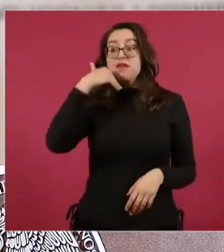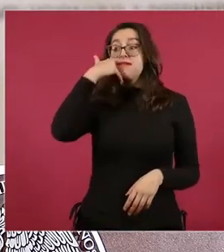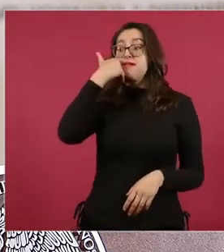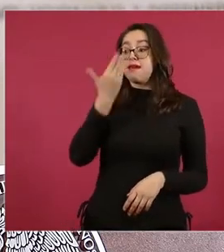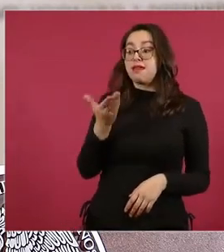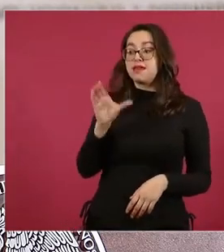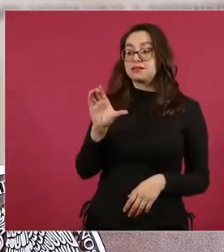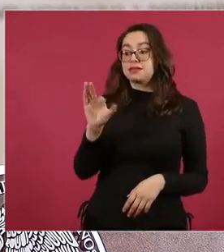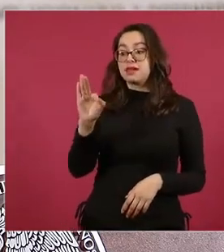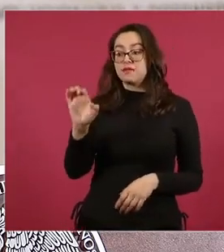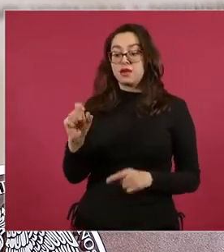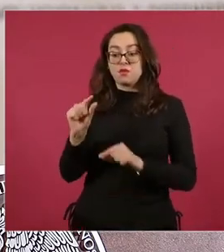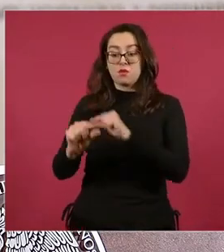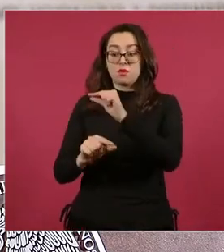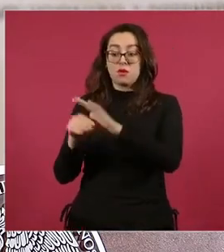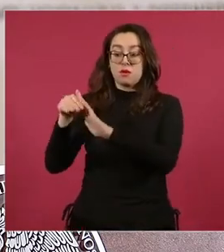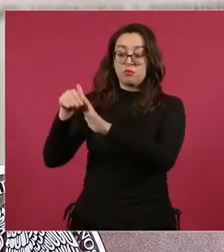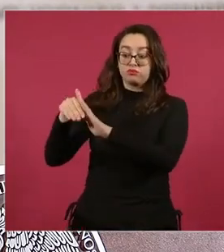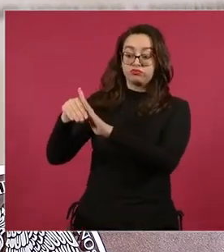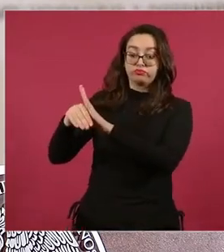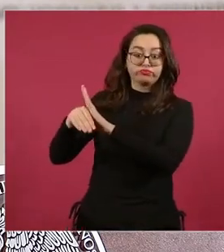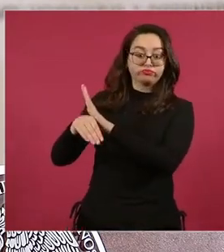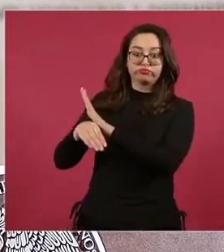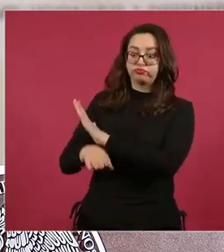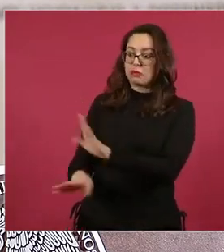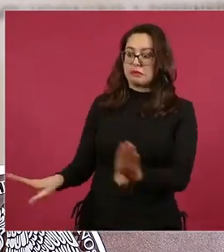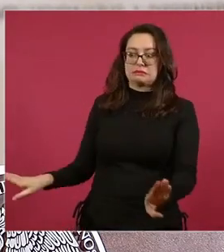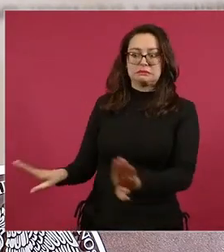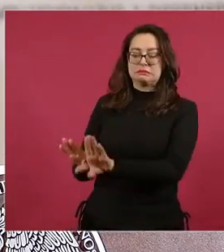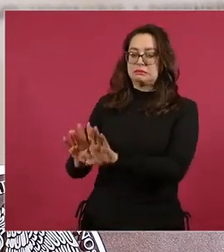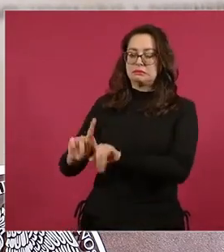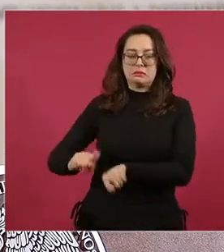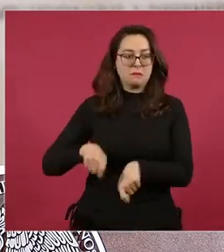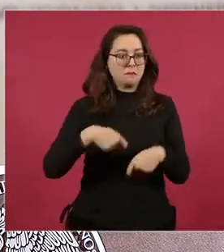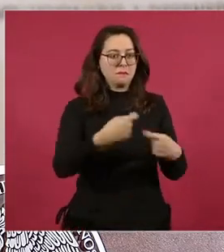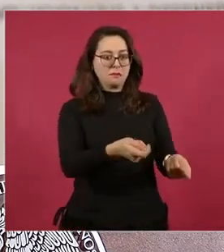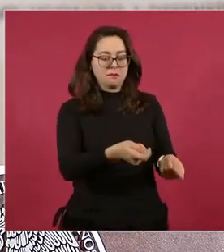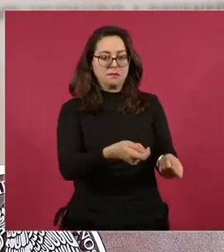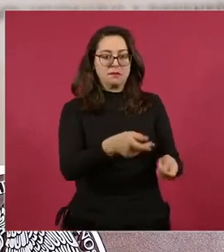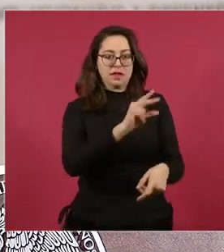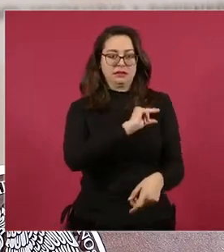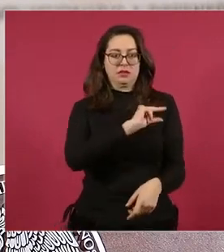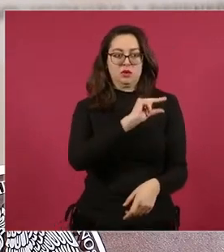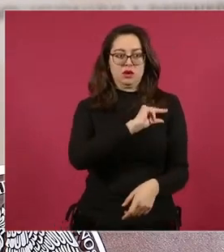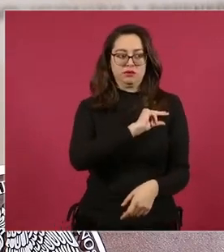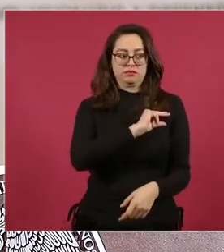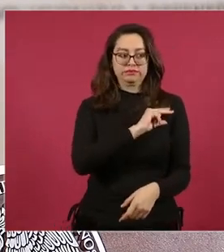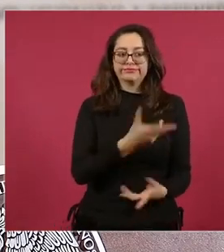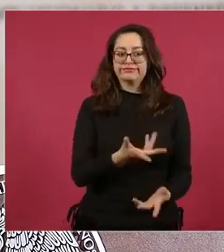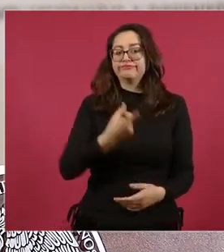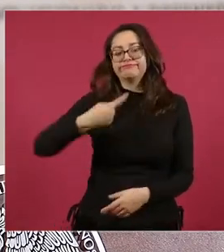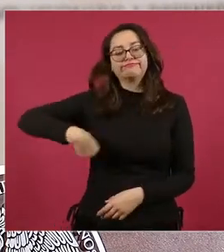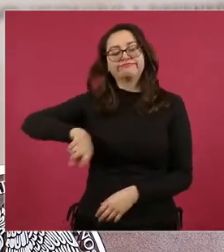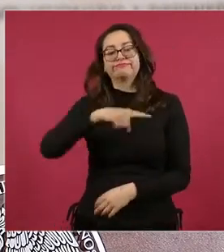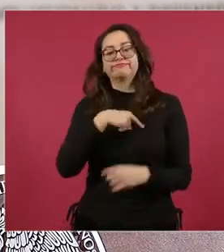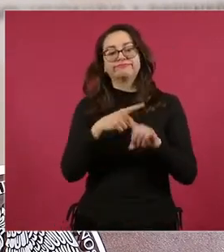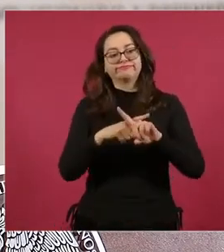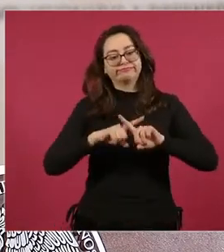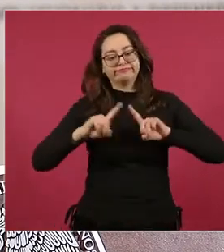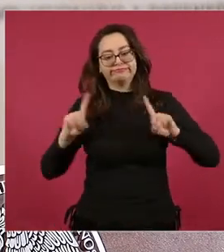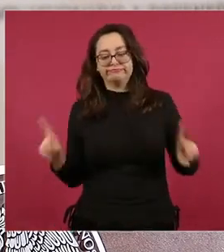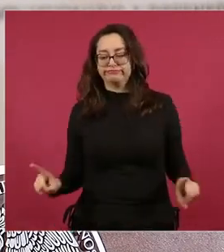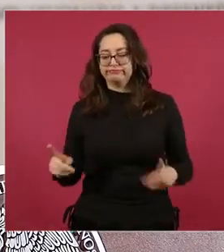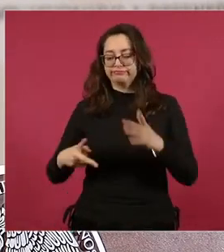inició un plan de rescate organizado en cuatro grupos de proyectos. Primero, energías